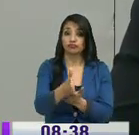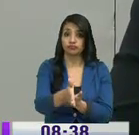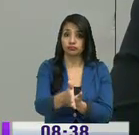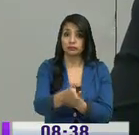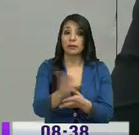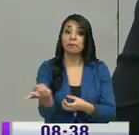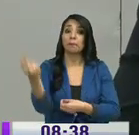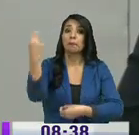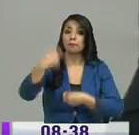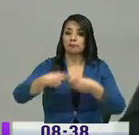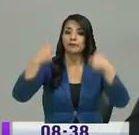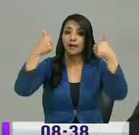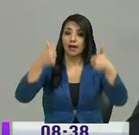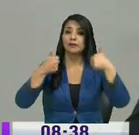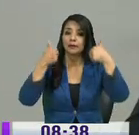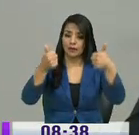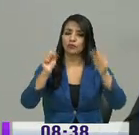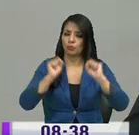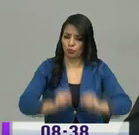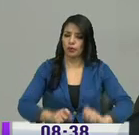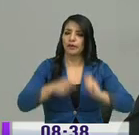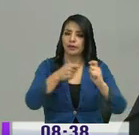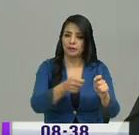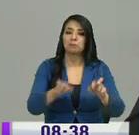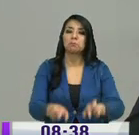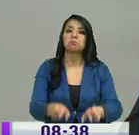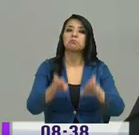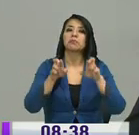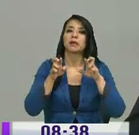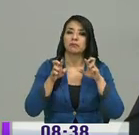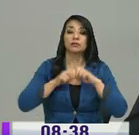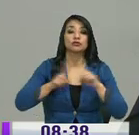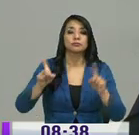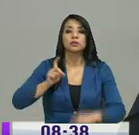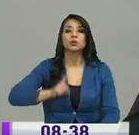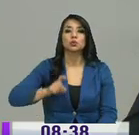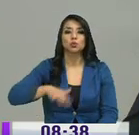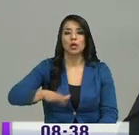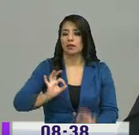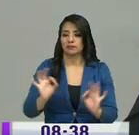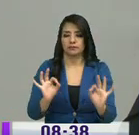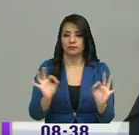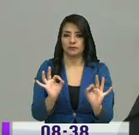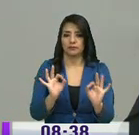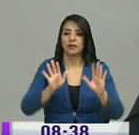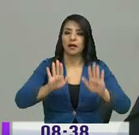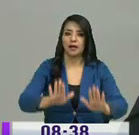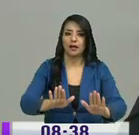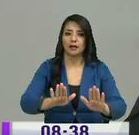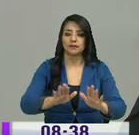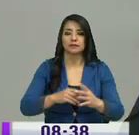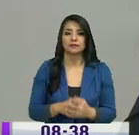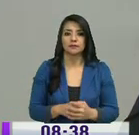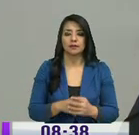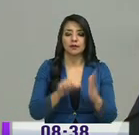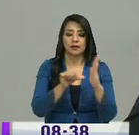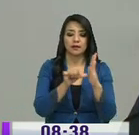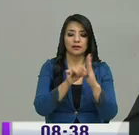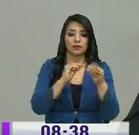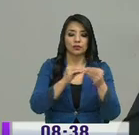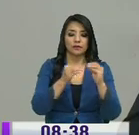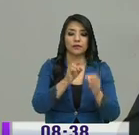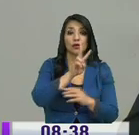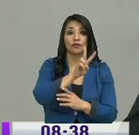popular, procede la concesión de la licencia sin remuneración conforme a lo dispuesto en la letra E del artículo